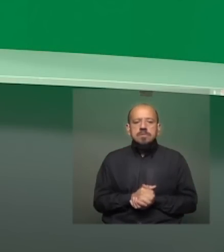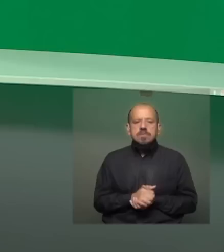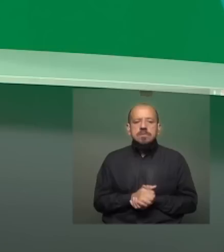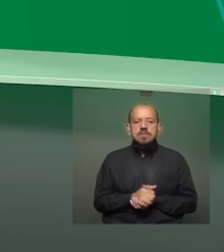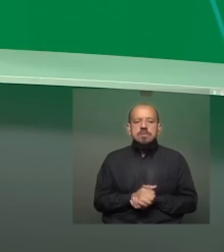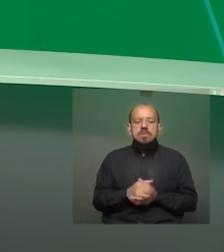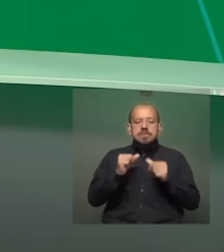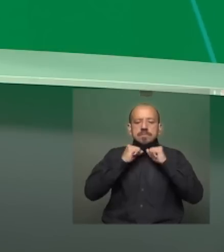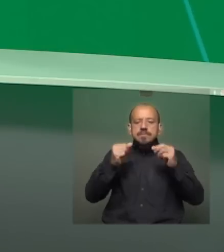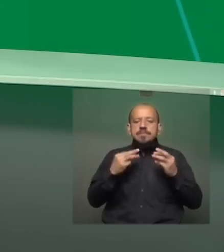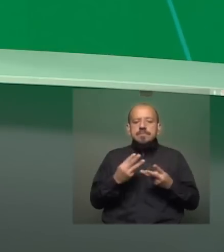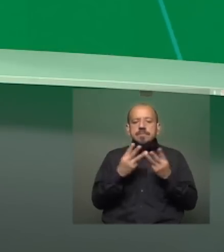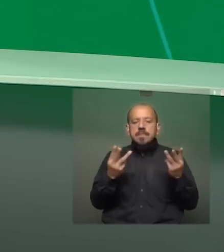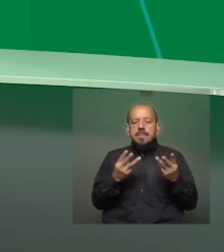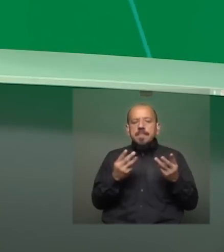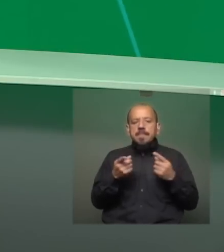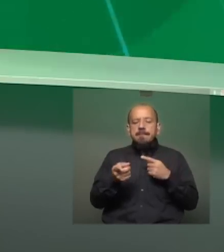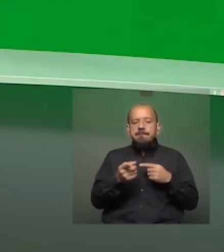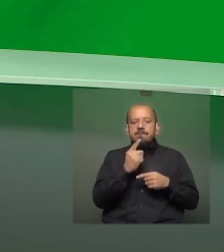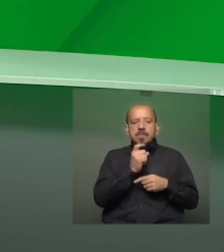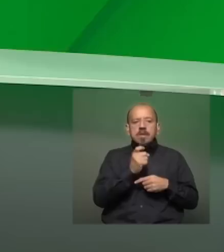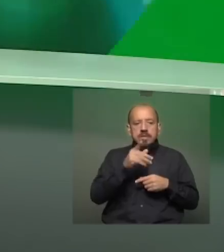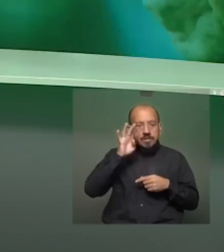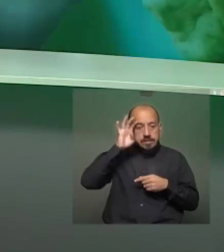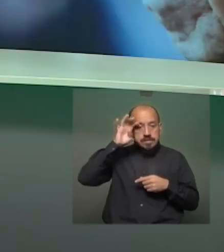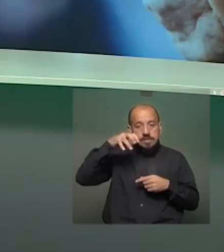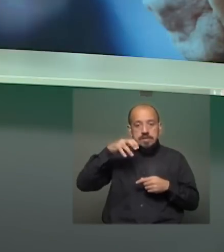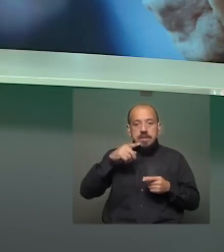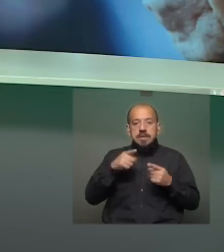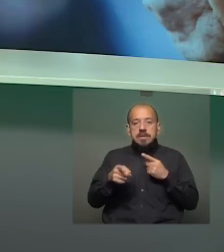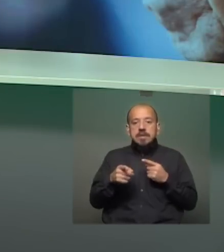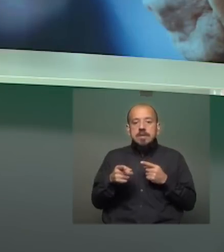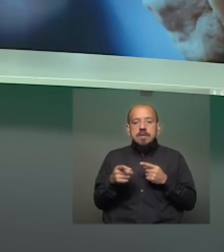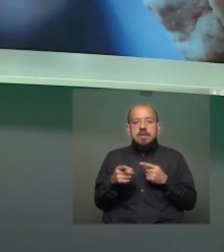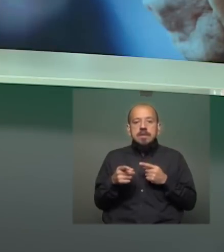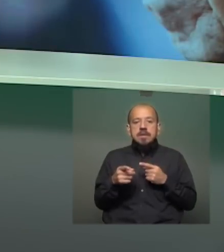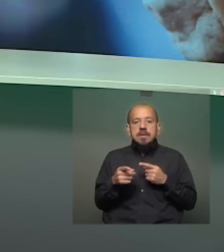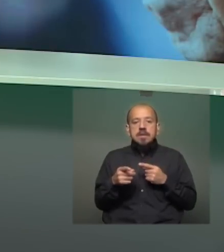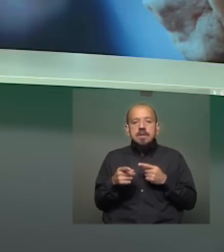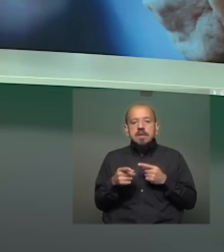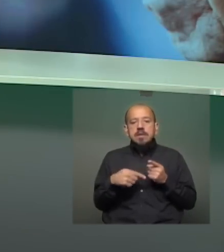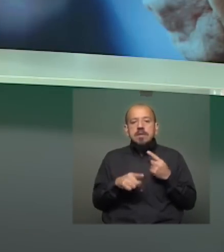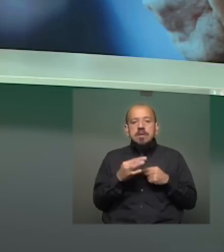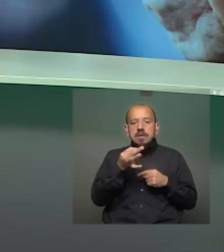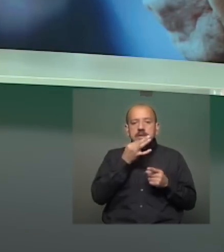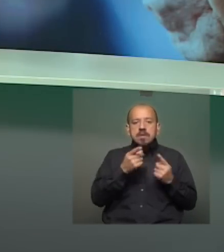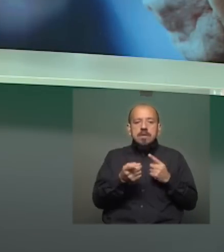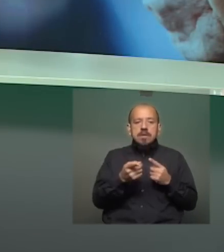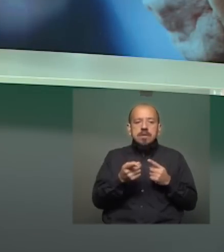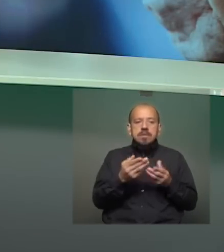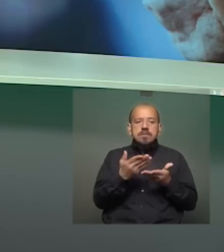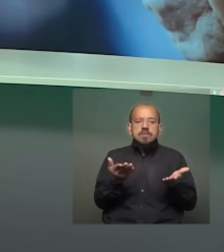el secretario general del partido Colorado Julio María sanguinetti calificó de